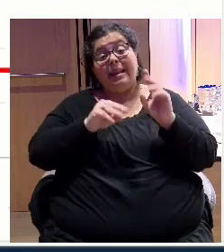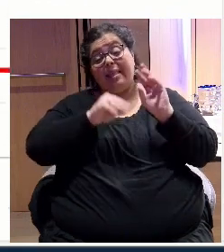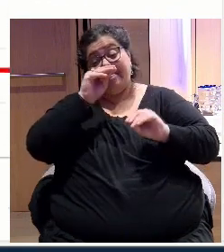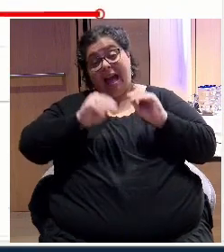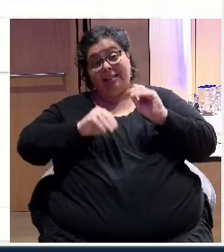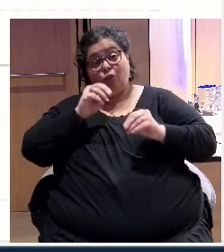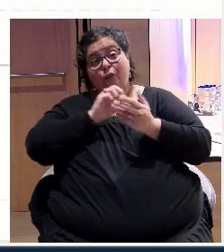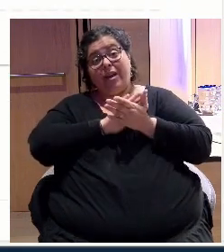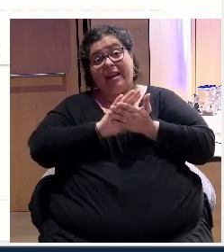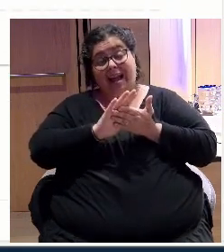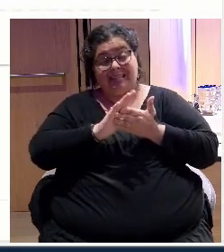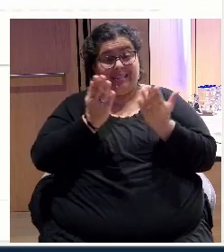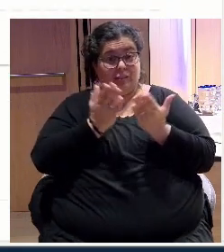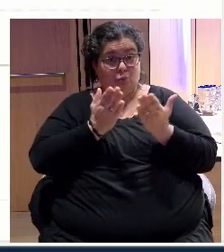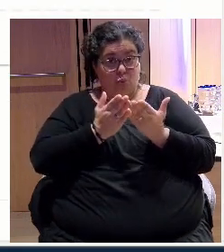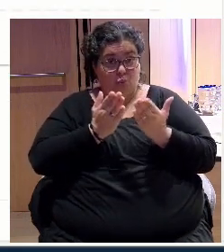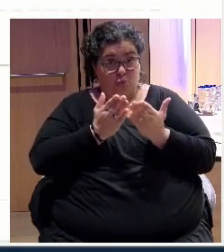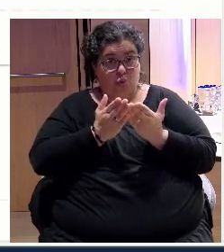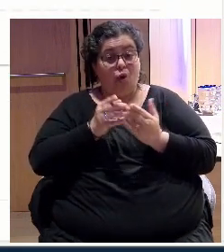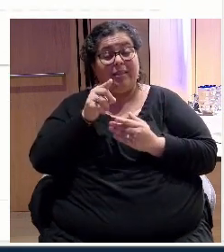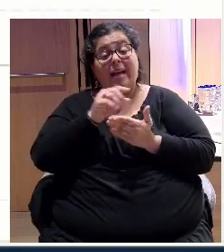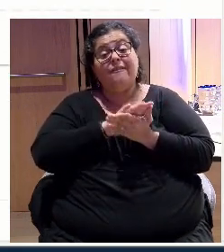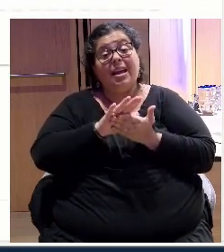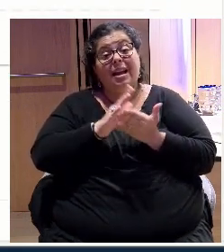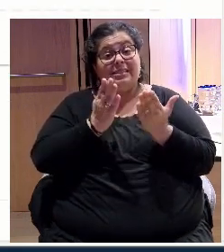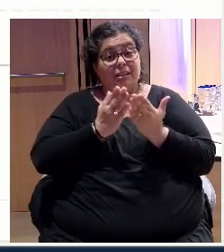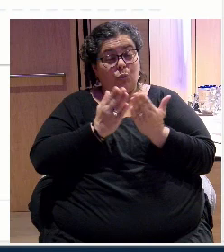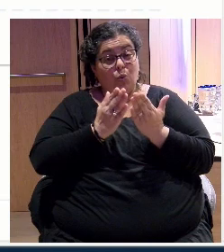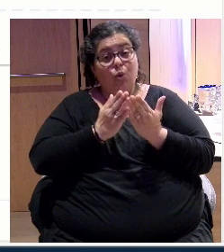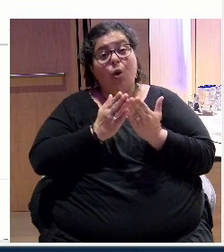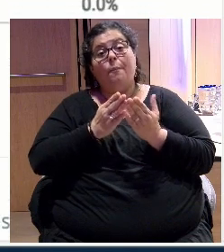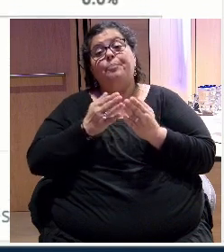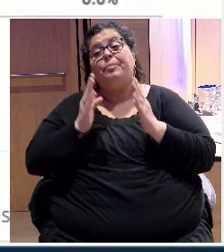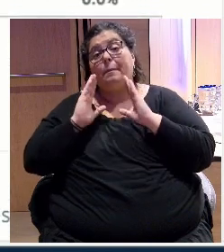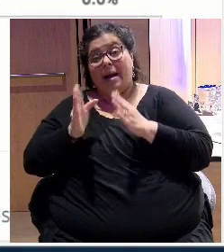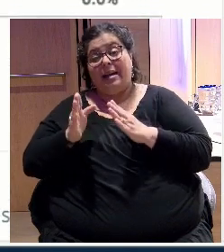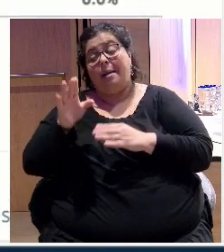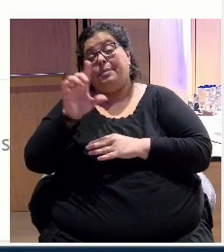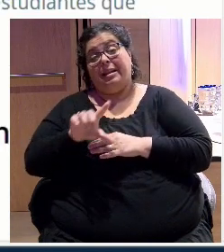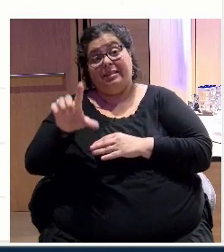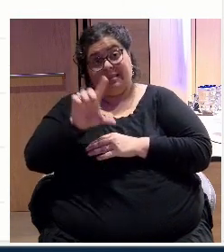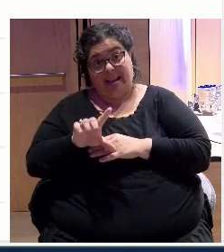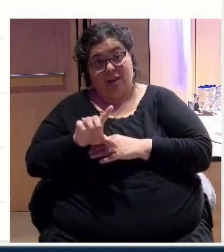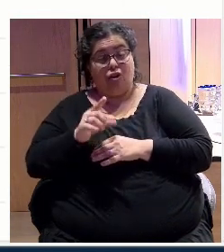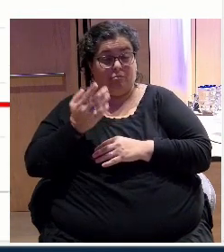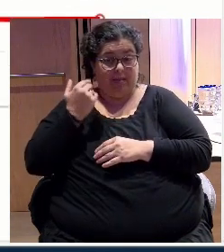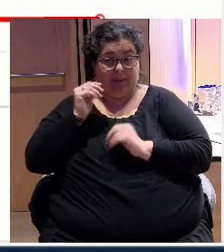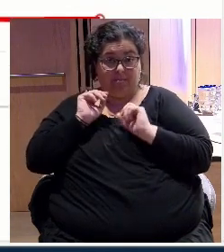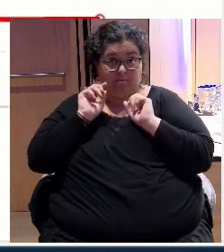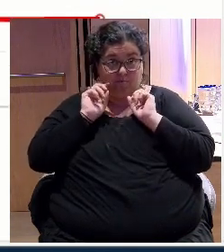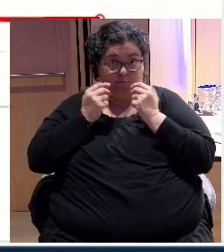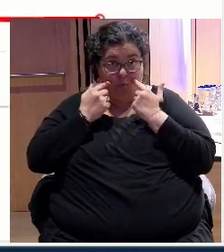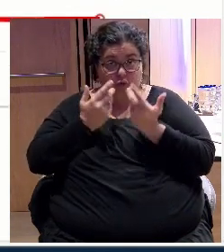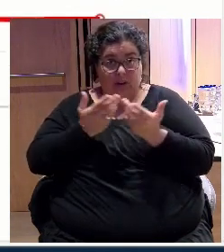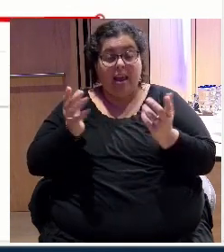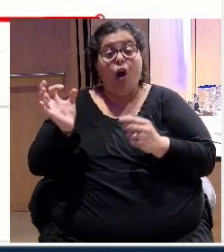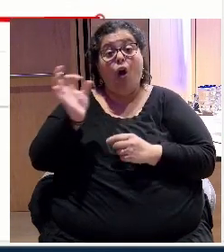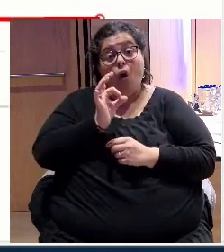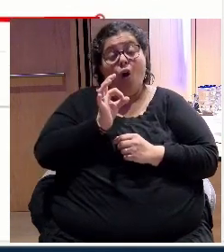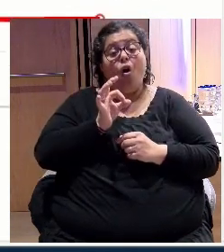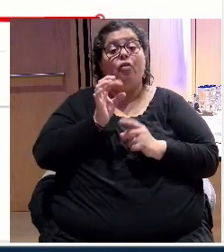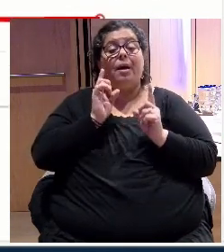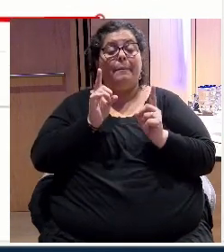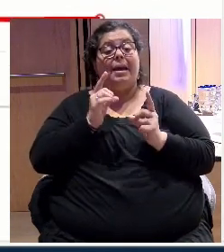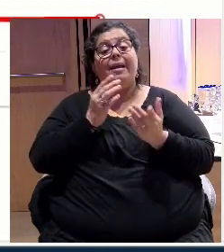becas educativas. Las becas educativas se dividen entre las becas de enseñanza media, que es la que les mostraba hoy, o las becas de